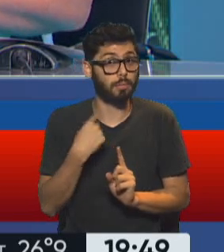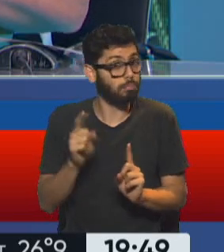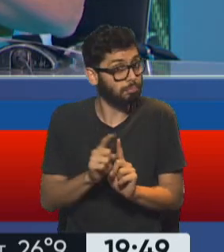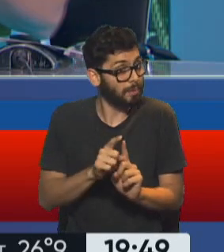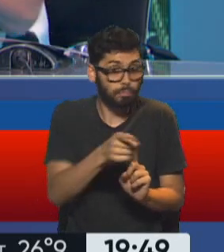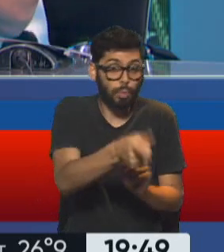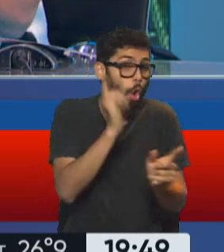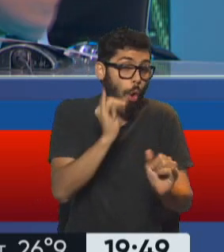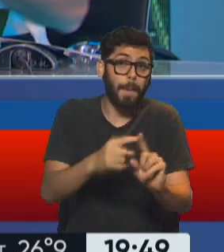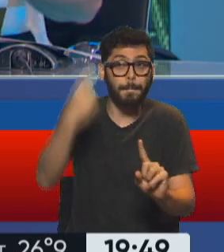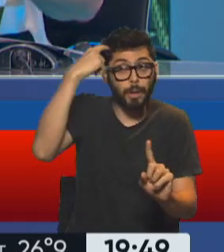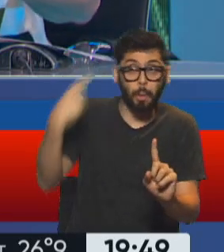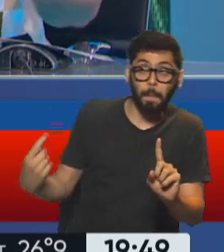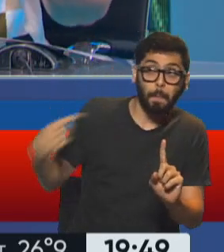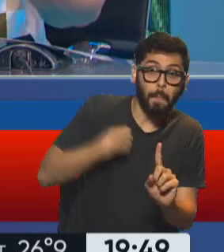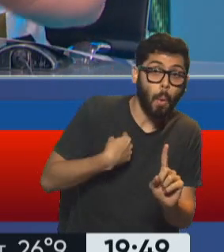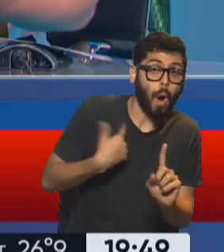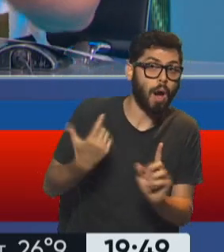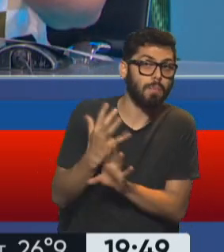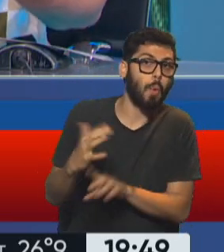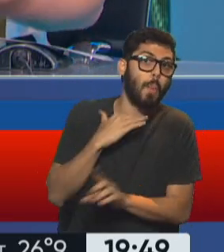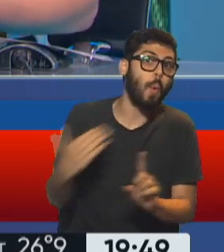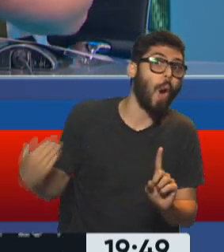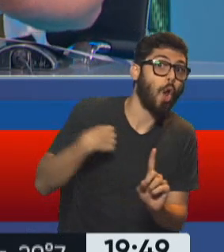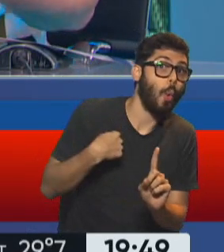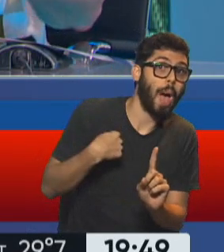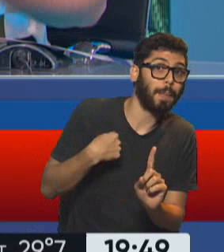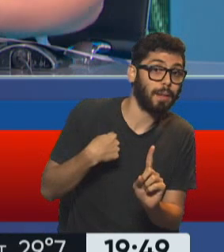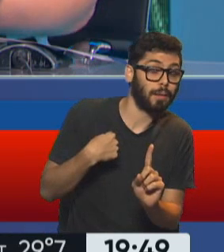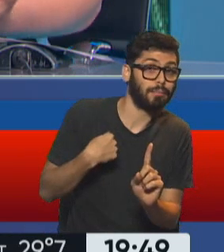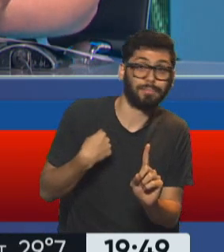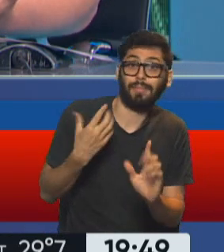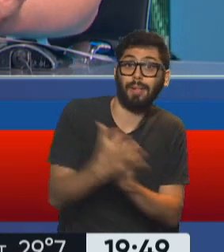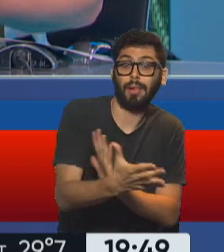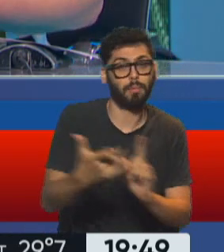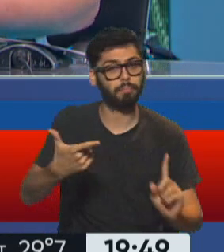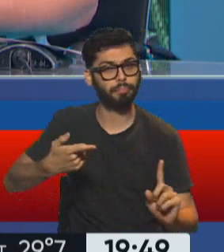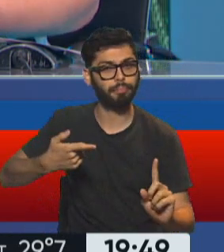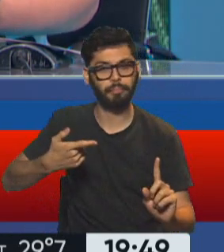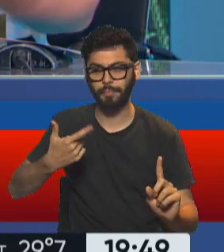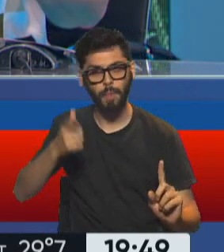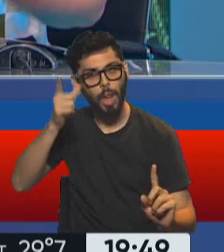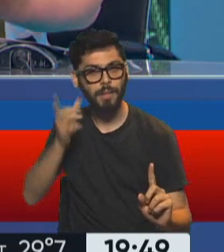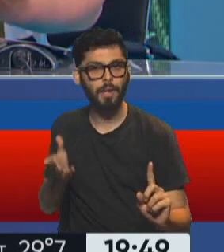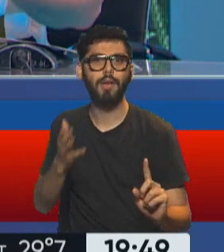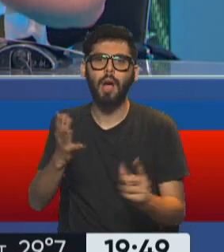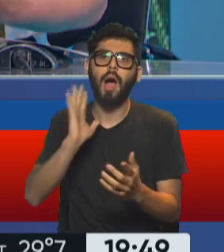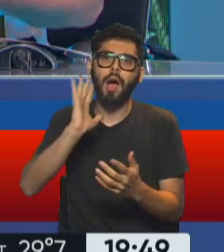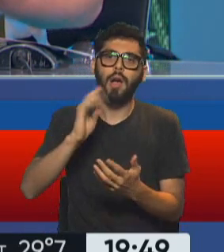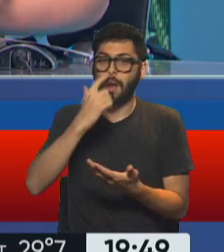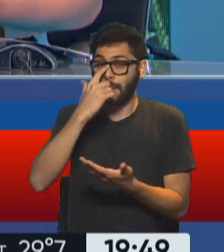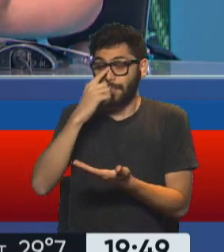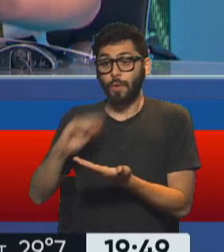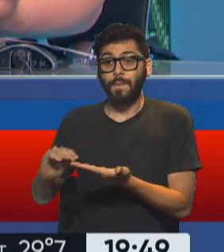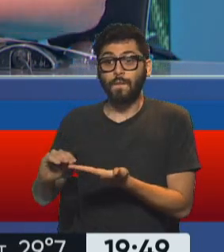ser víctimas de un delito. ¿Pero qué dicen los principios básicos sobre el empleo de la fuerza y de armas de fuego por los funcionarios